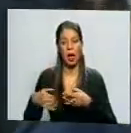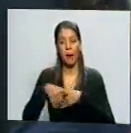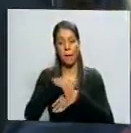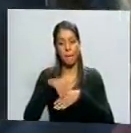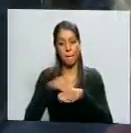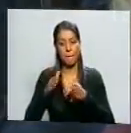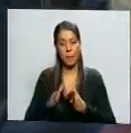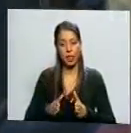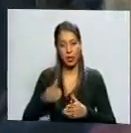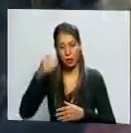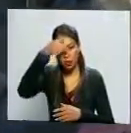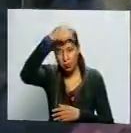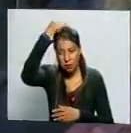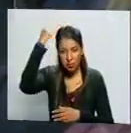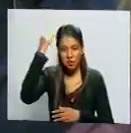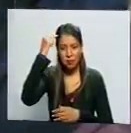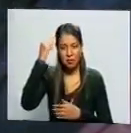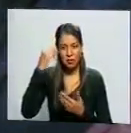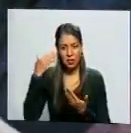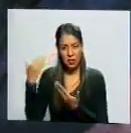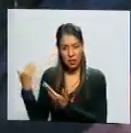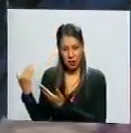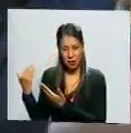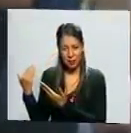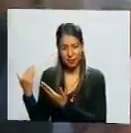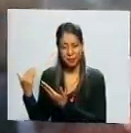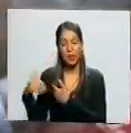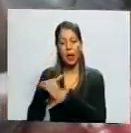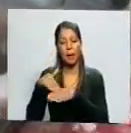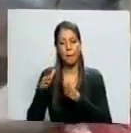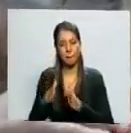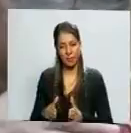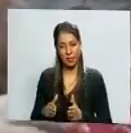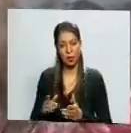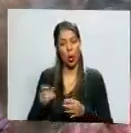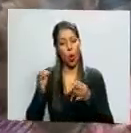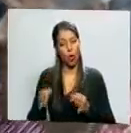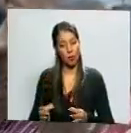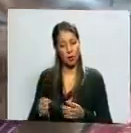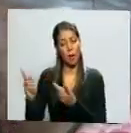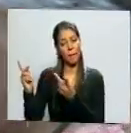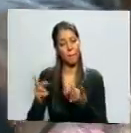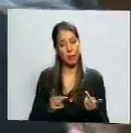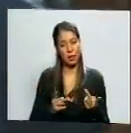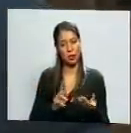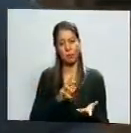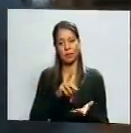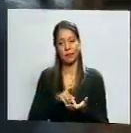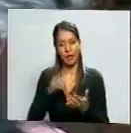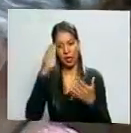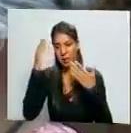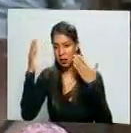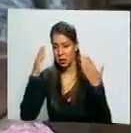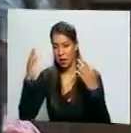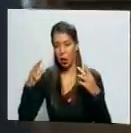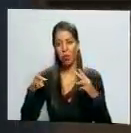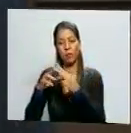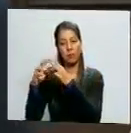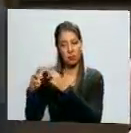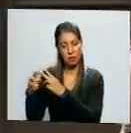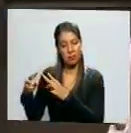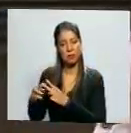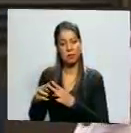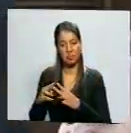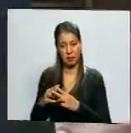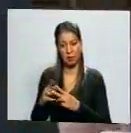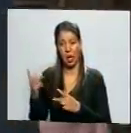seno, bajo techo, el hemiciclo protocolar del Palacio Federal Legislativo, actual sede de la Asamblea Nacional Constituyente, saludando a los diferentes integrantes que conforman